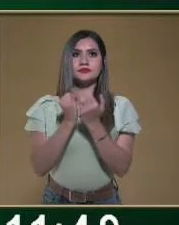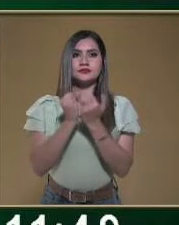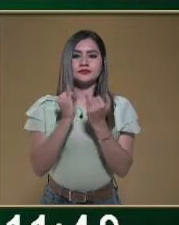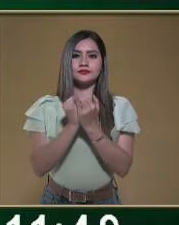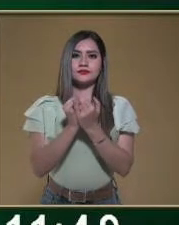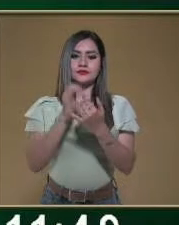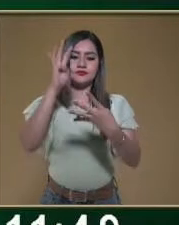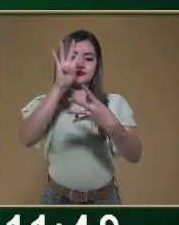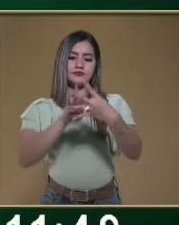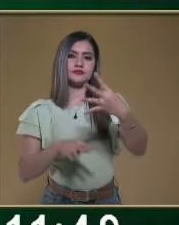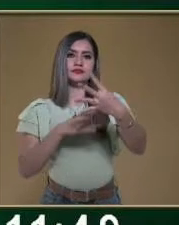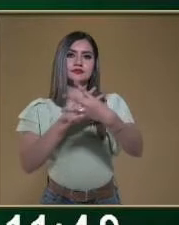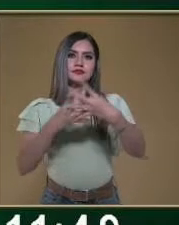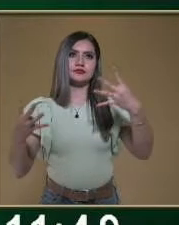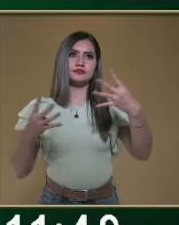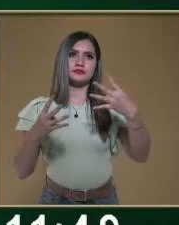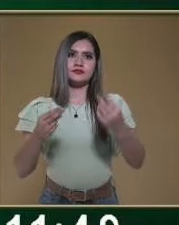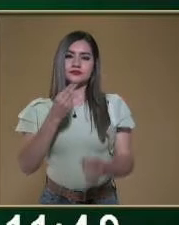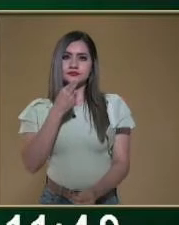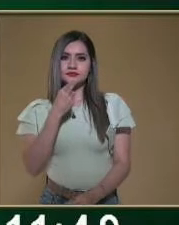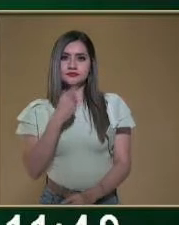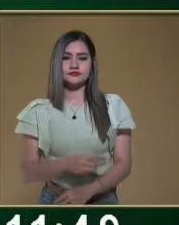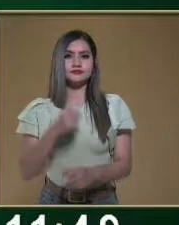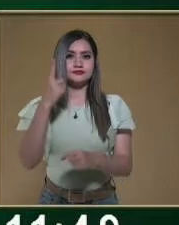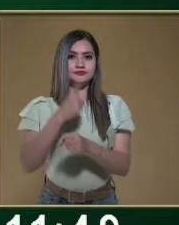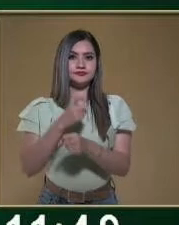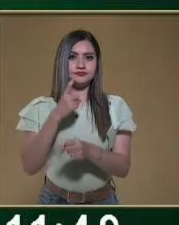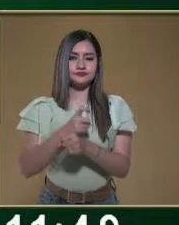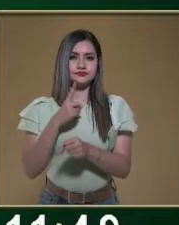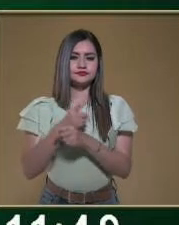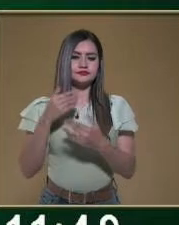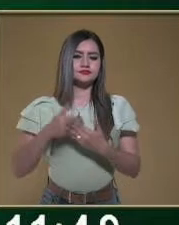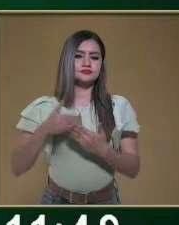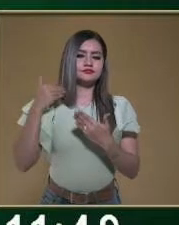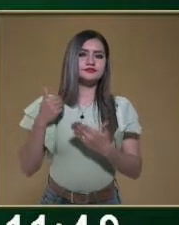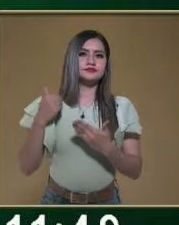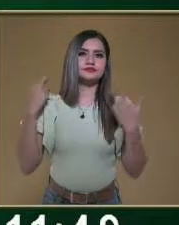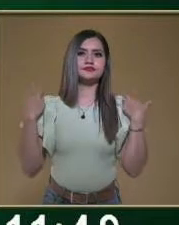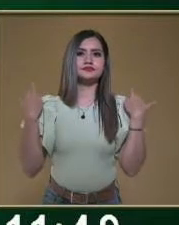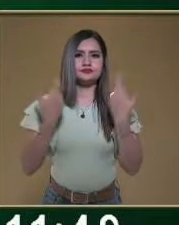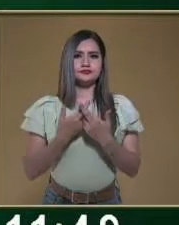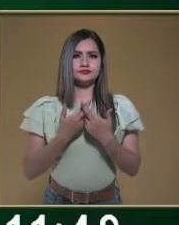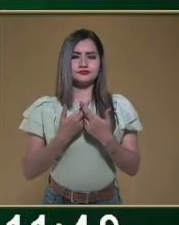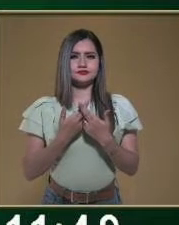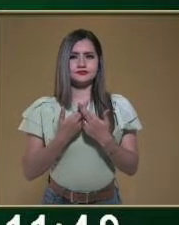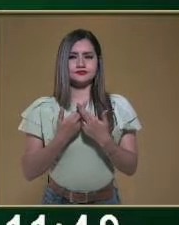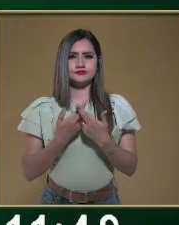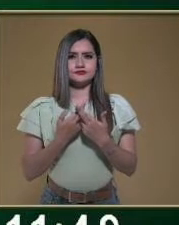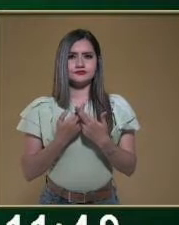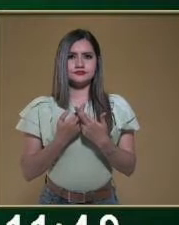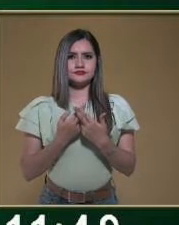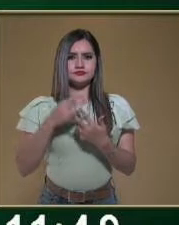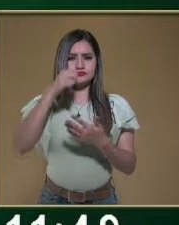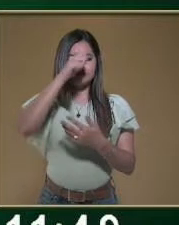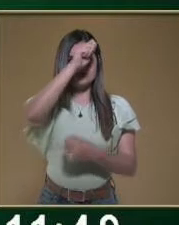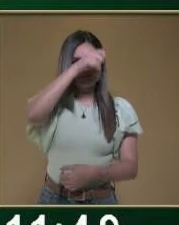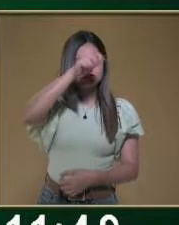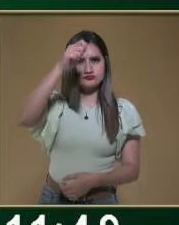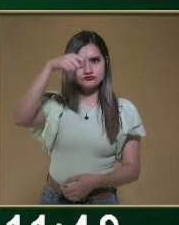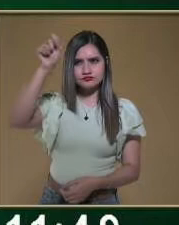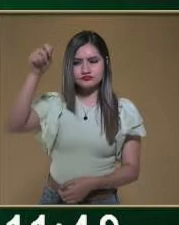del 100. Y la maestra le dijo que marcara los números